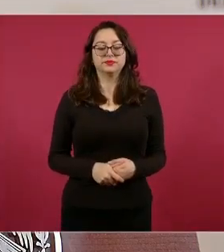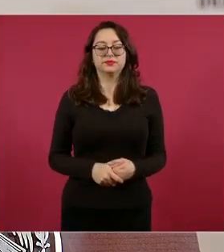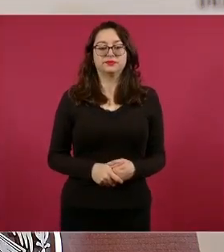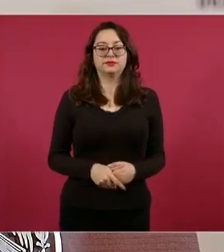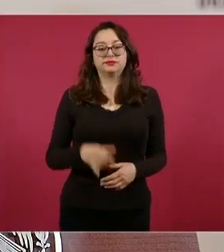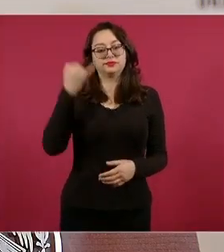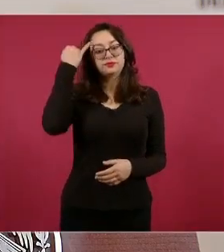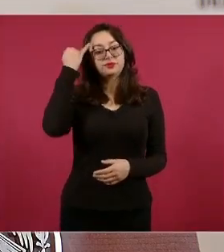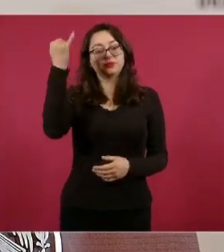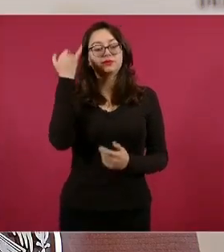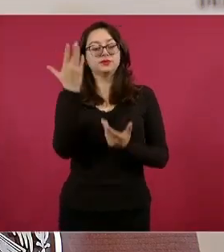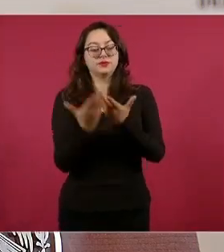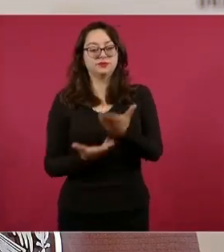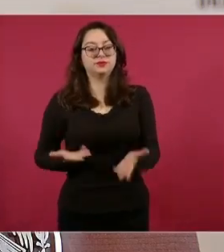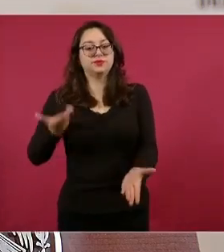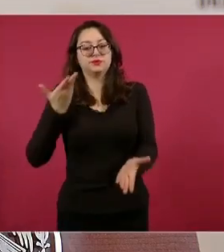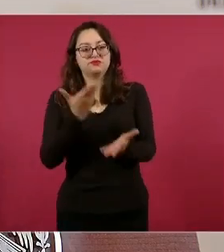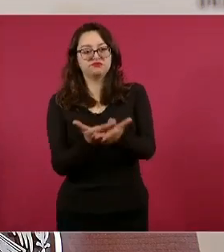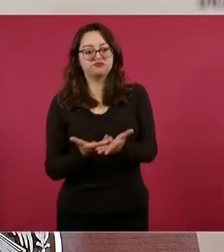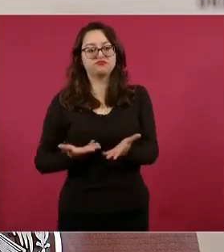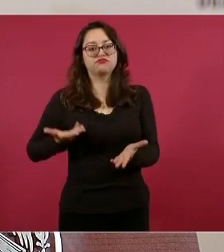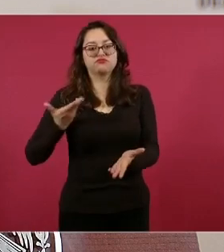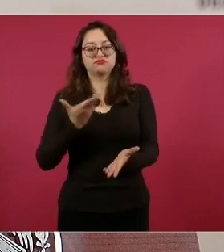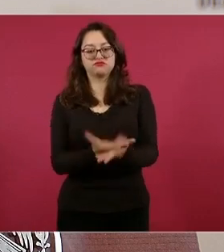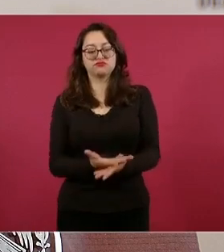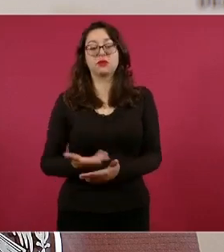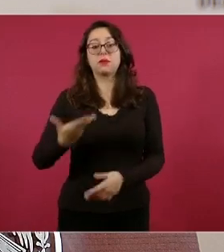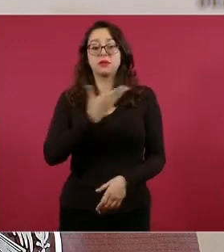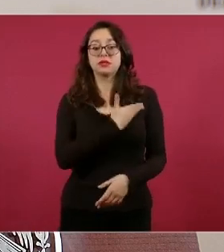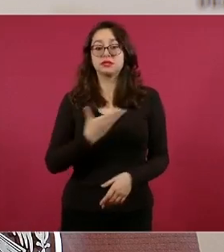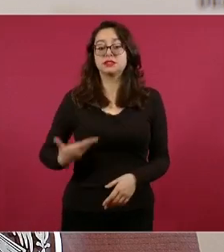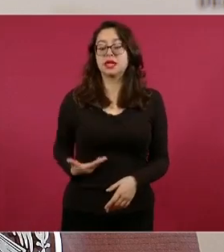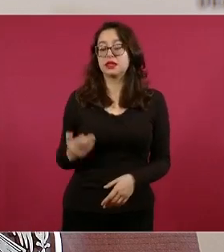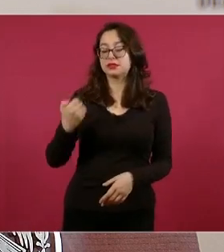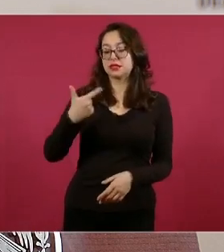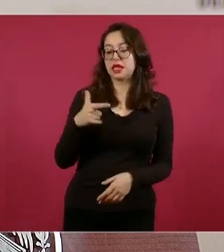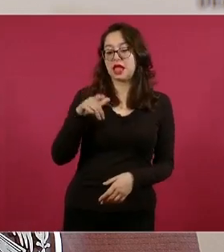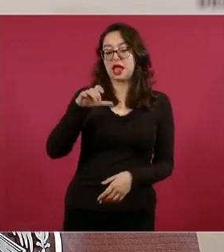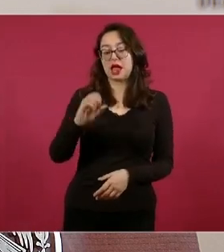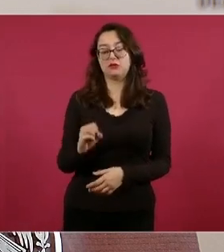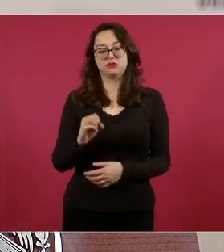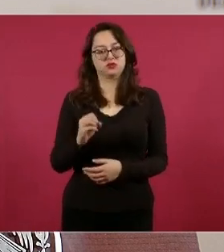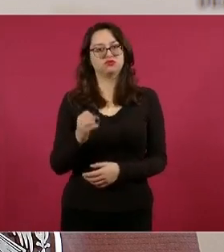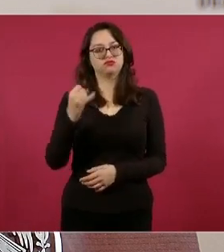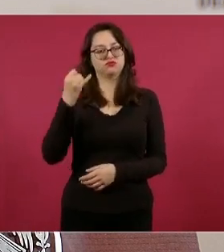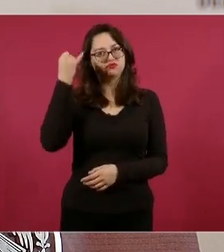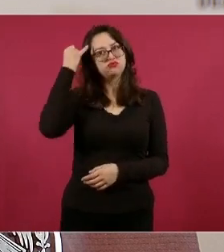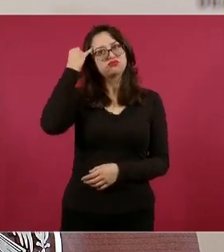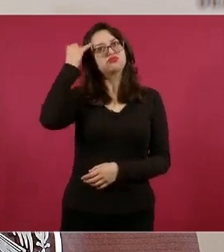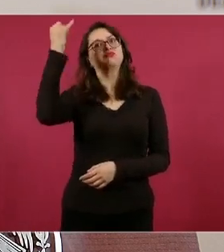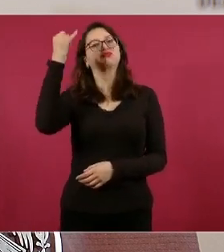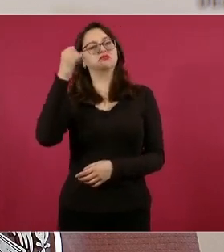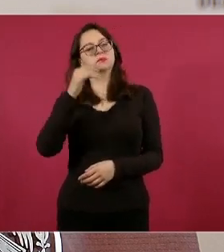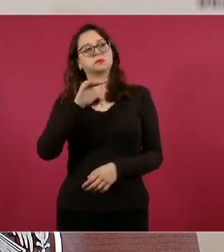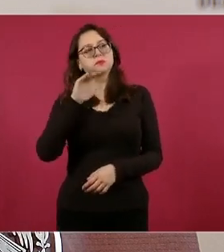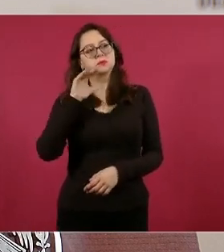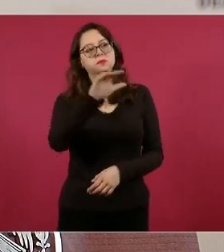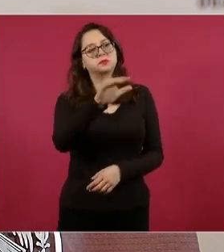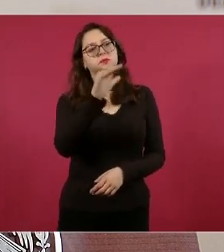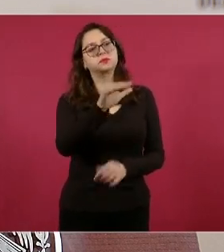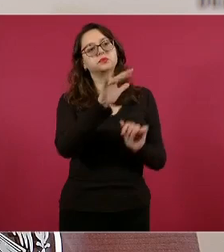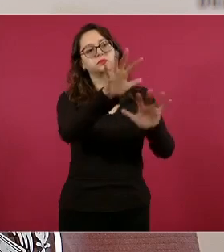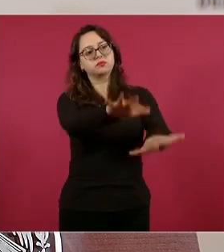hablado, que propuso el presidente de México, Andrés Manuel López Obrador, el 5 de febrero, buscan